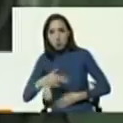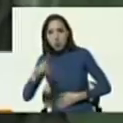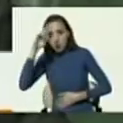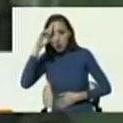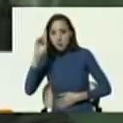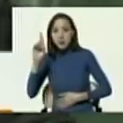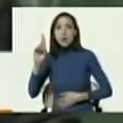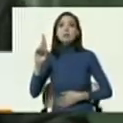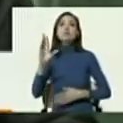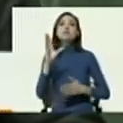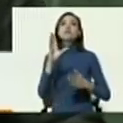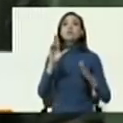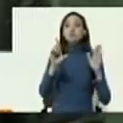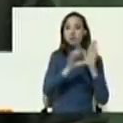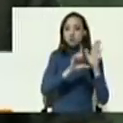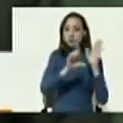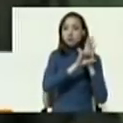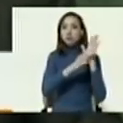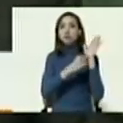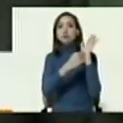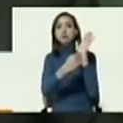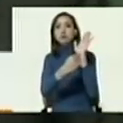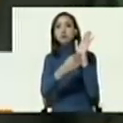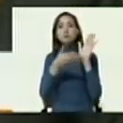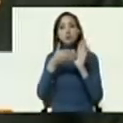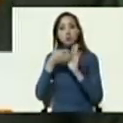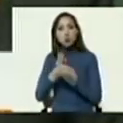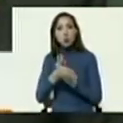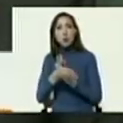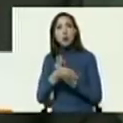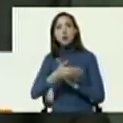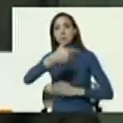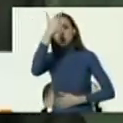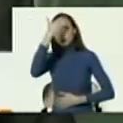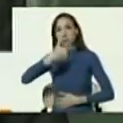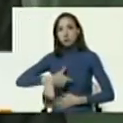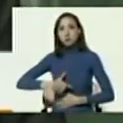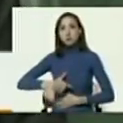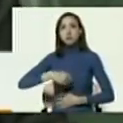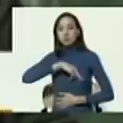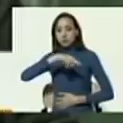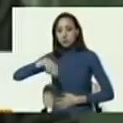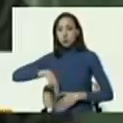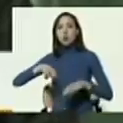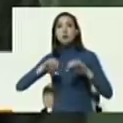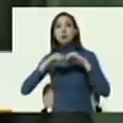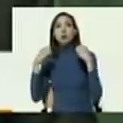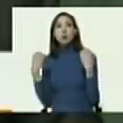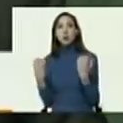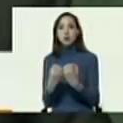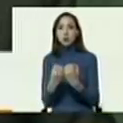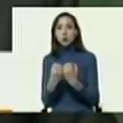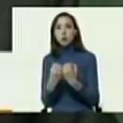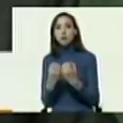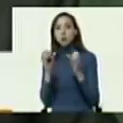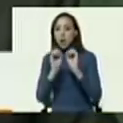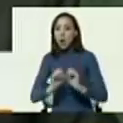sus principios, propósitos e incluso la existencia misma de nuestra Organización de las Naciones